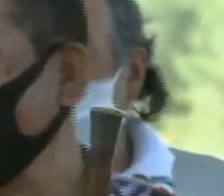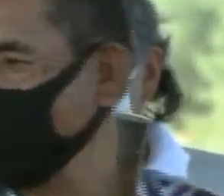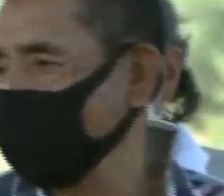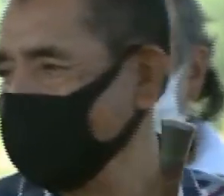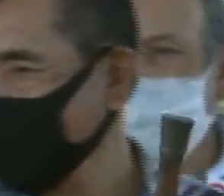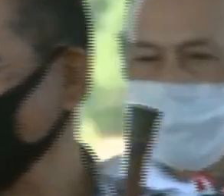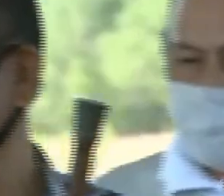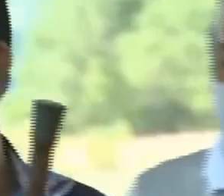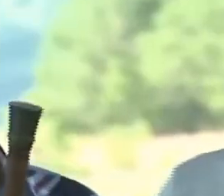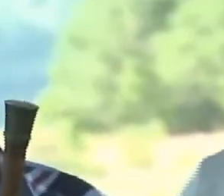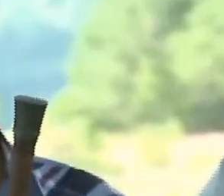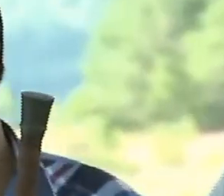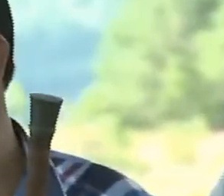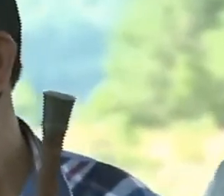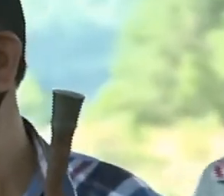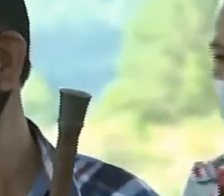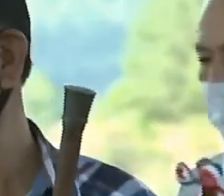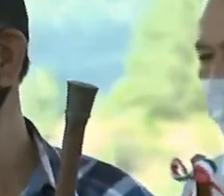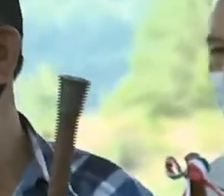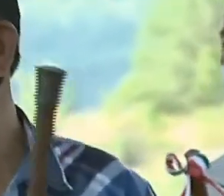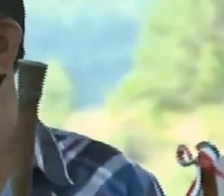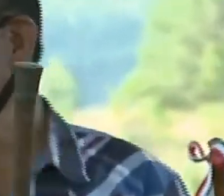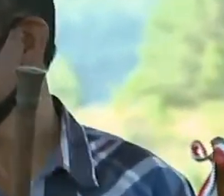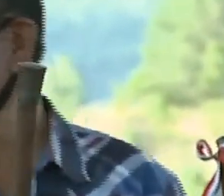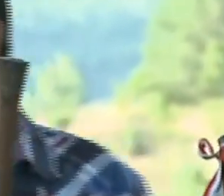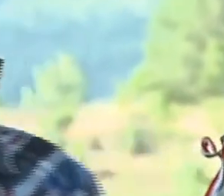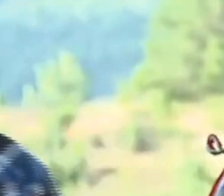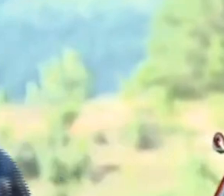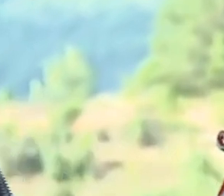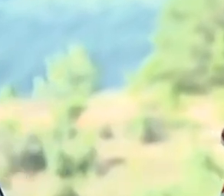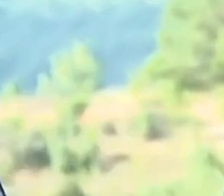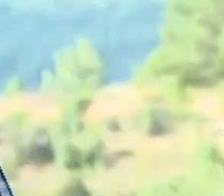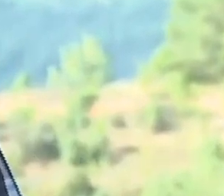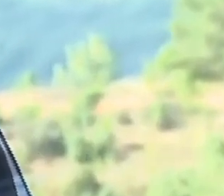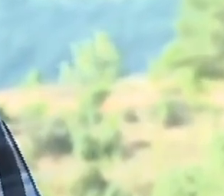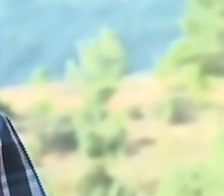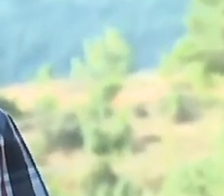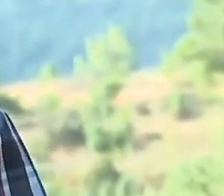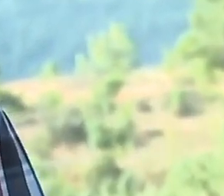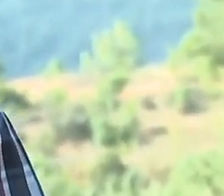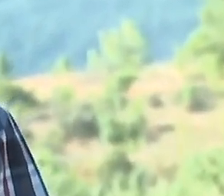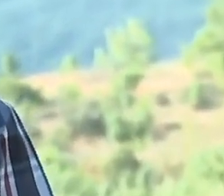apreciar en el propio camino. Es un trabajo muy detallado.